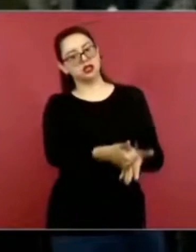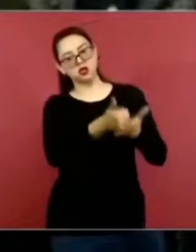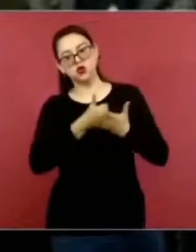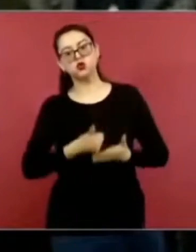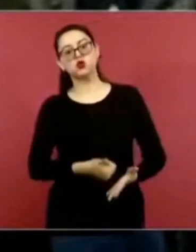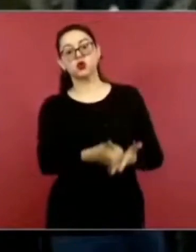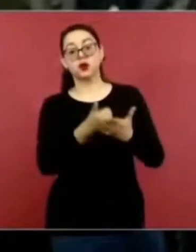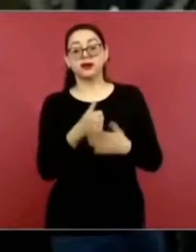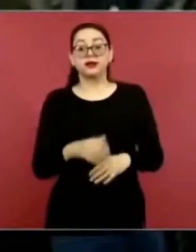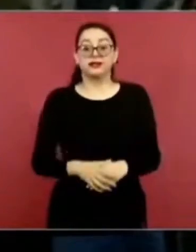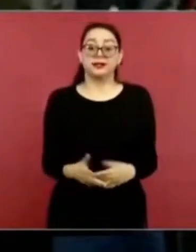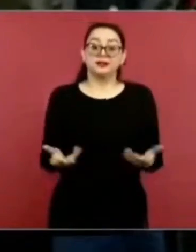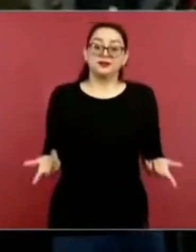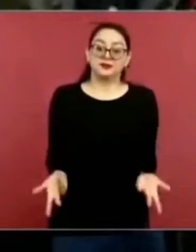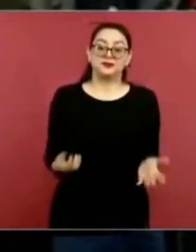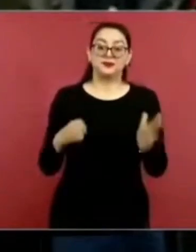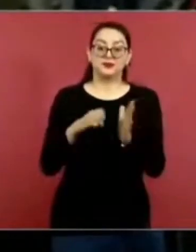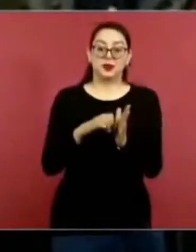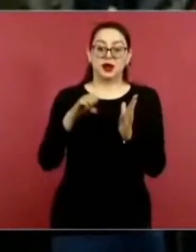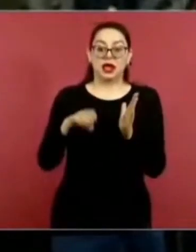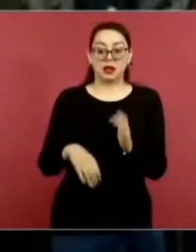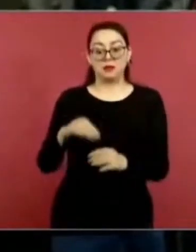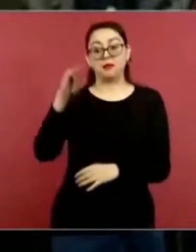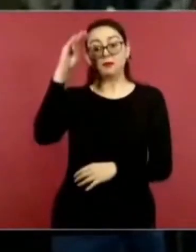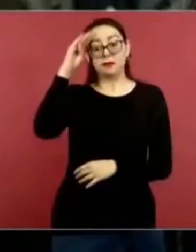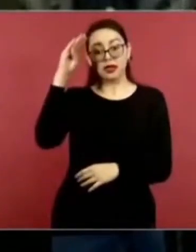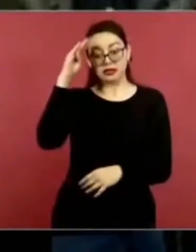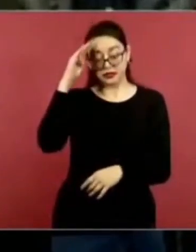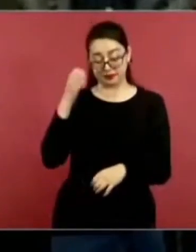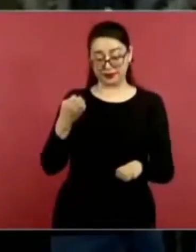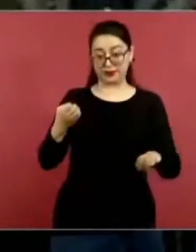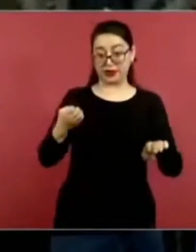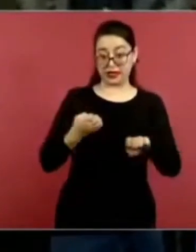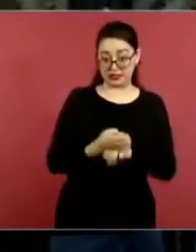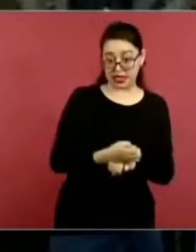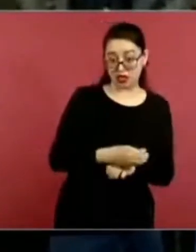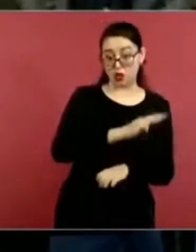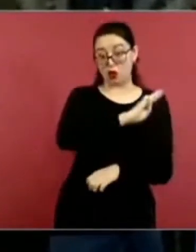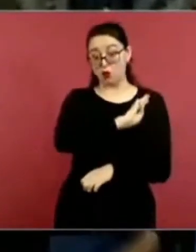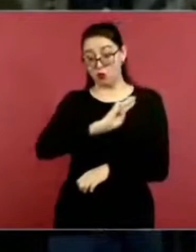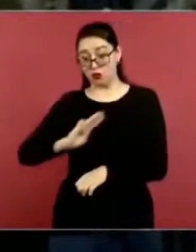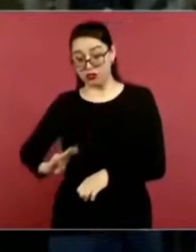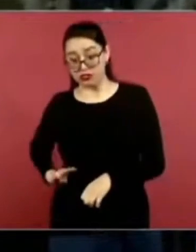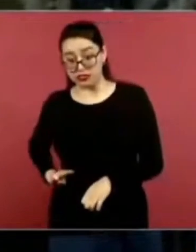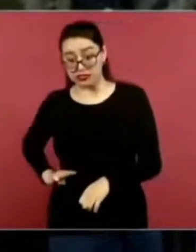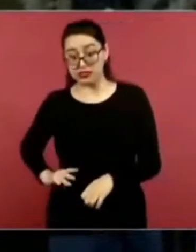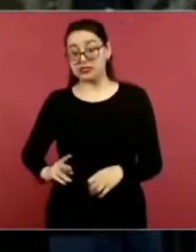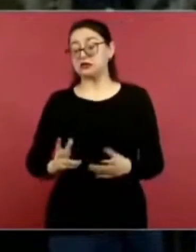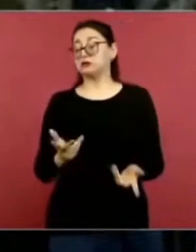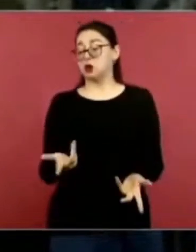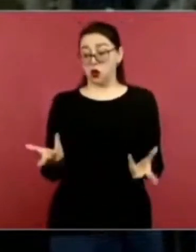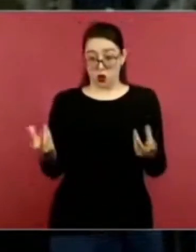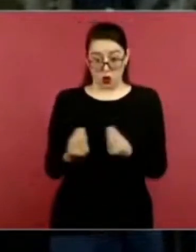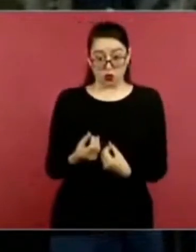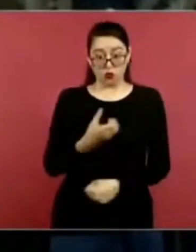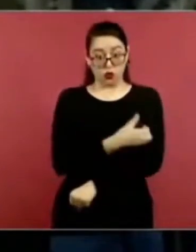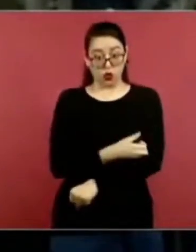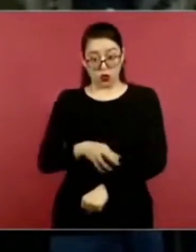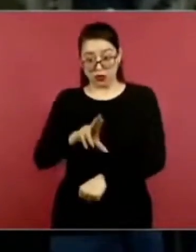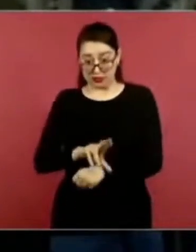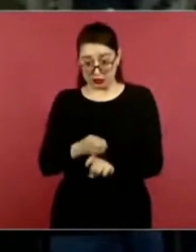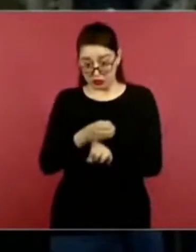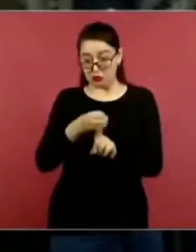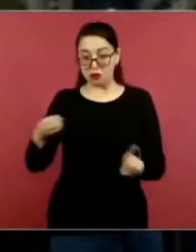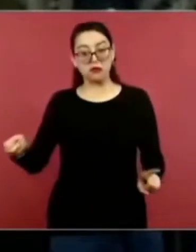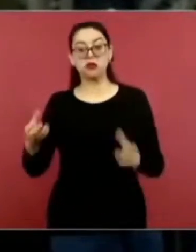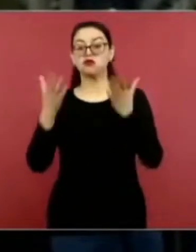Por ejemplo, ellos piensan que no hay una coordinación real entre el gobierno del estado y el municipal por hacer llegar los apoyos a la ciudadanía. Hablaban, por ejemplo,